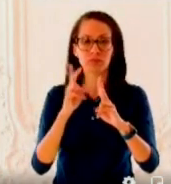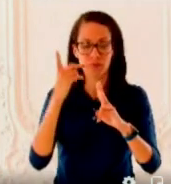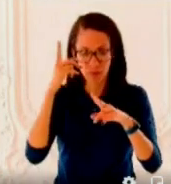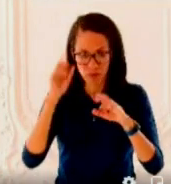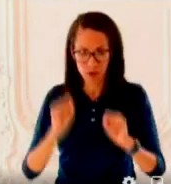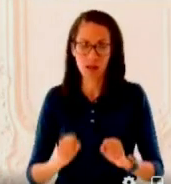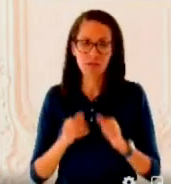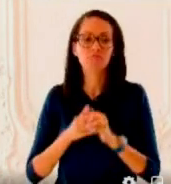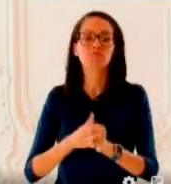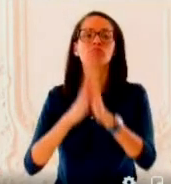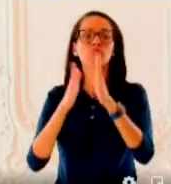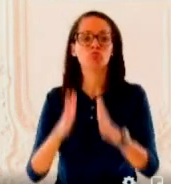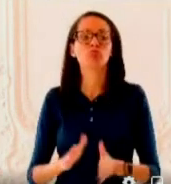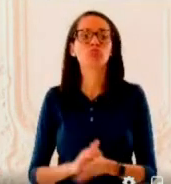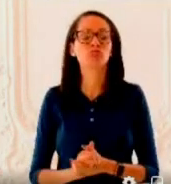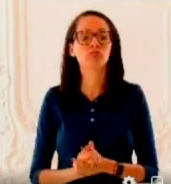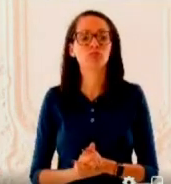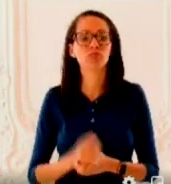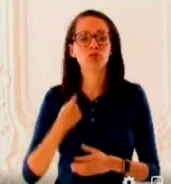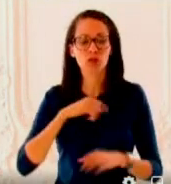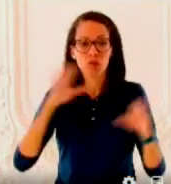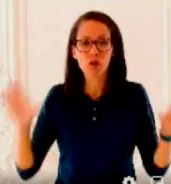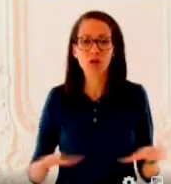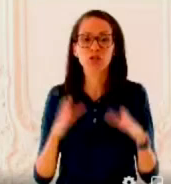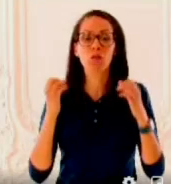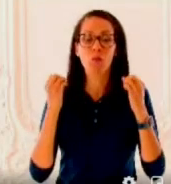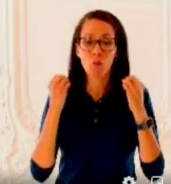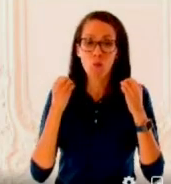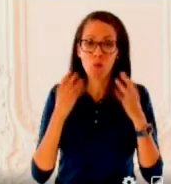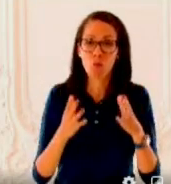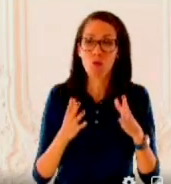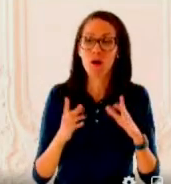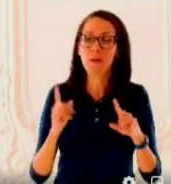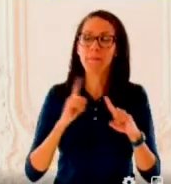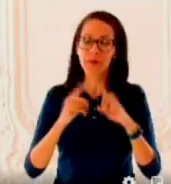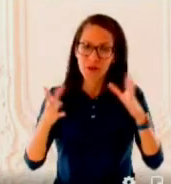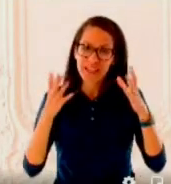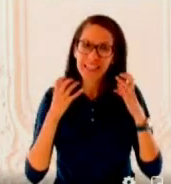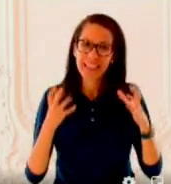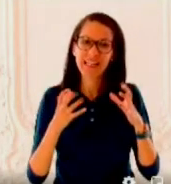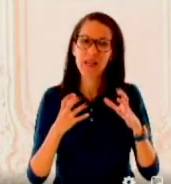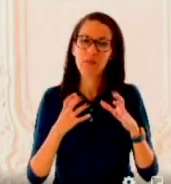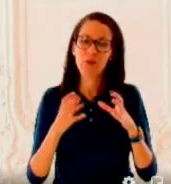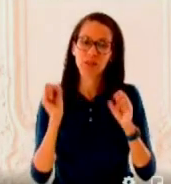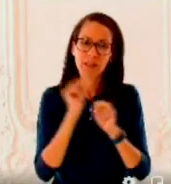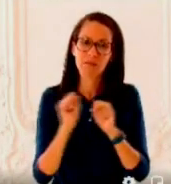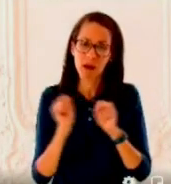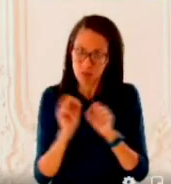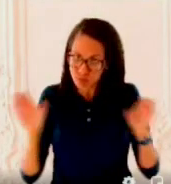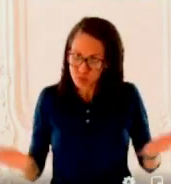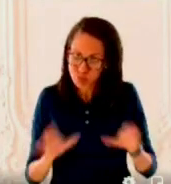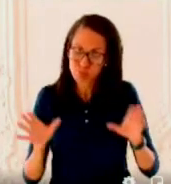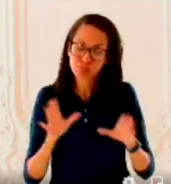liderar. Hemos hecho mucho, pero queremos trabajar por mucho más.